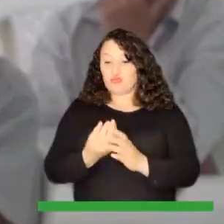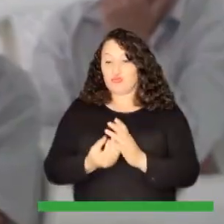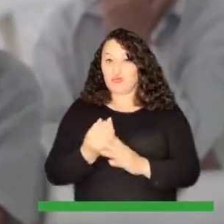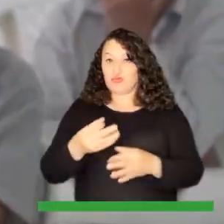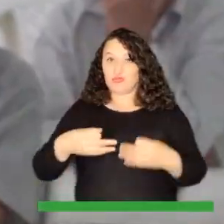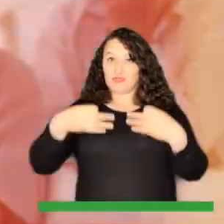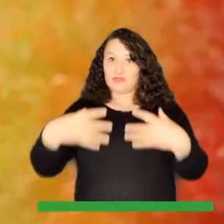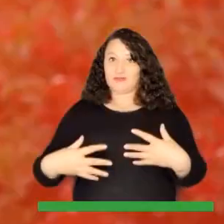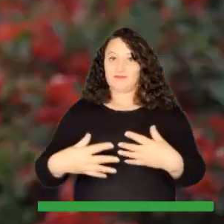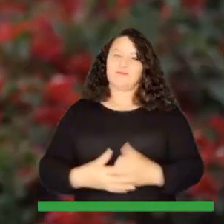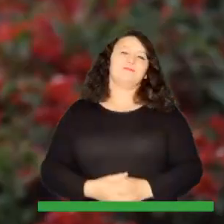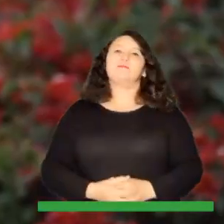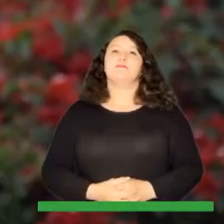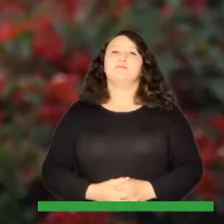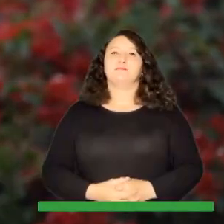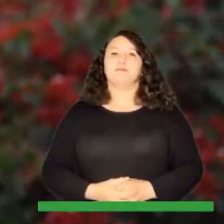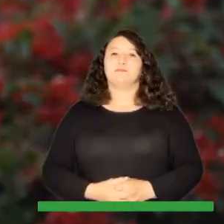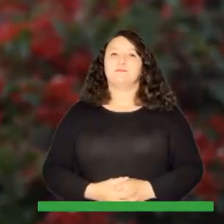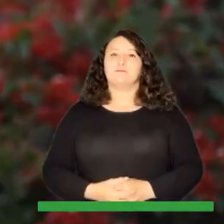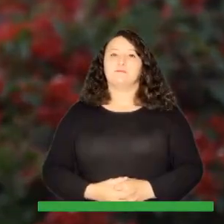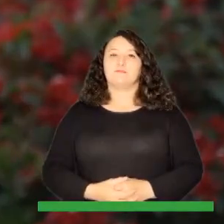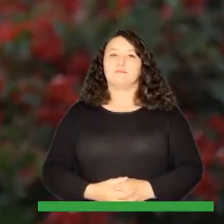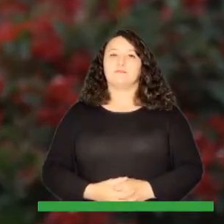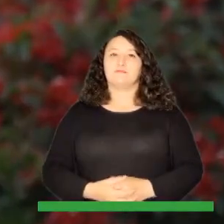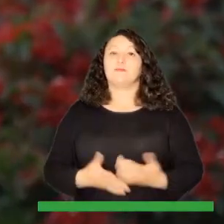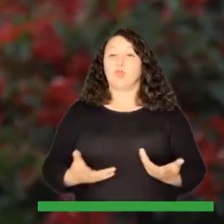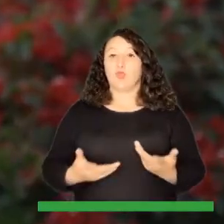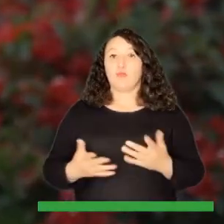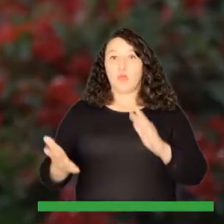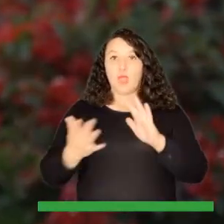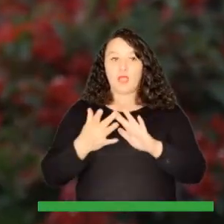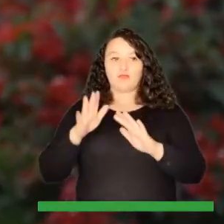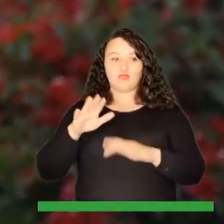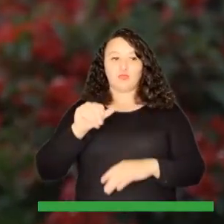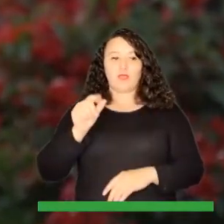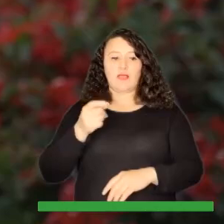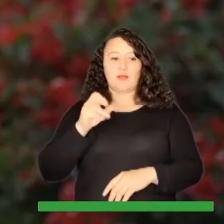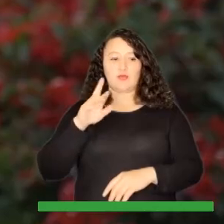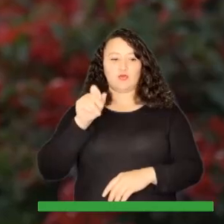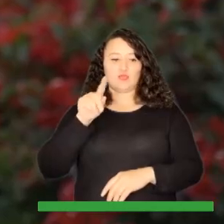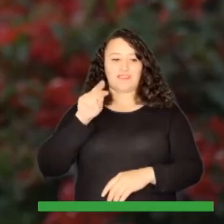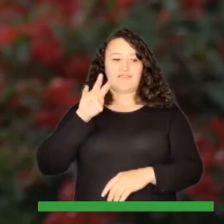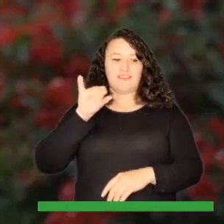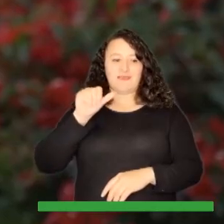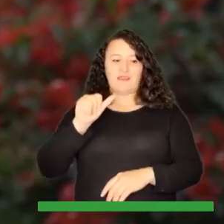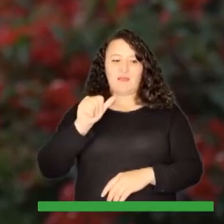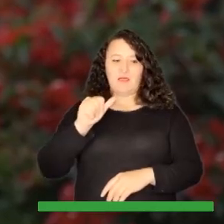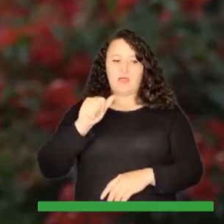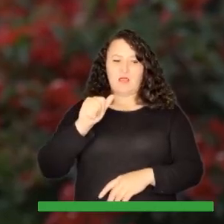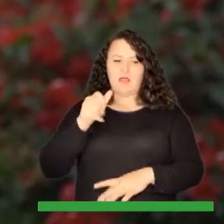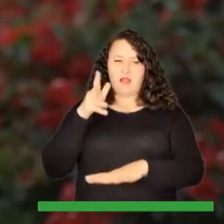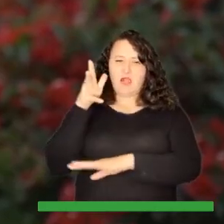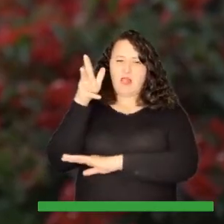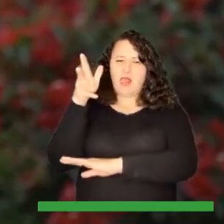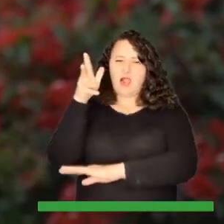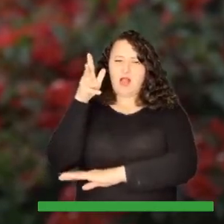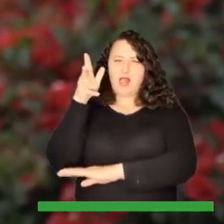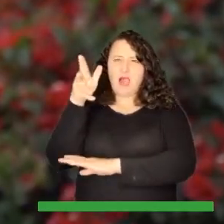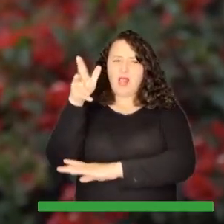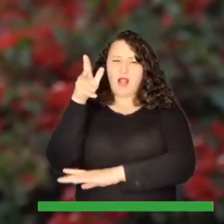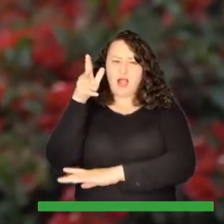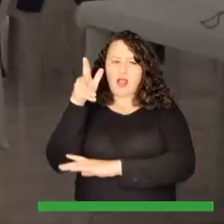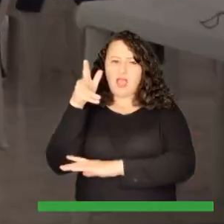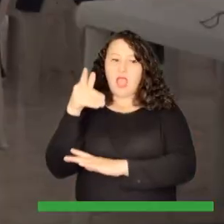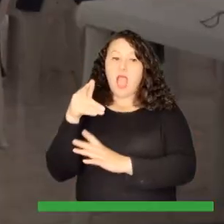segura. Vamos a reunir con AgroSavia y vamos a recibir una charla de